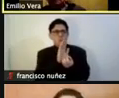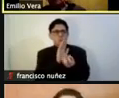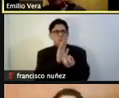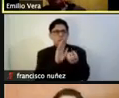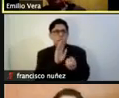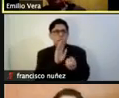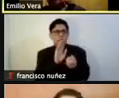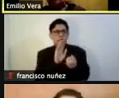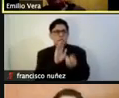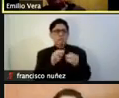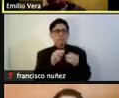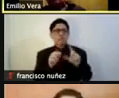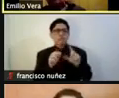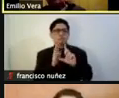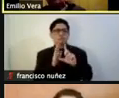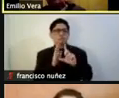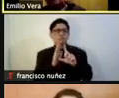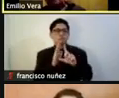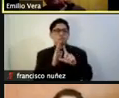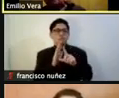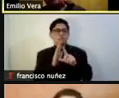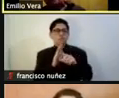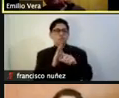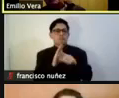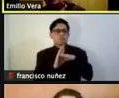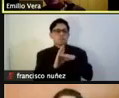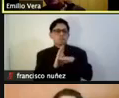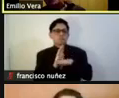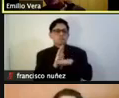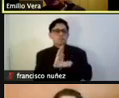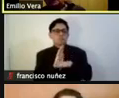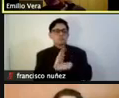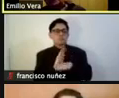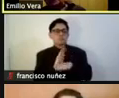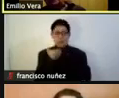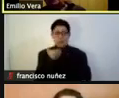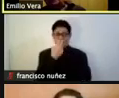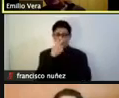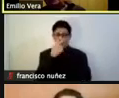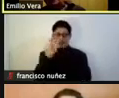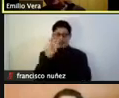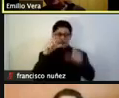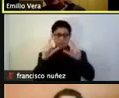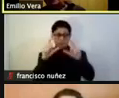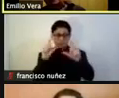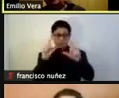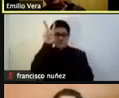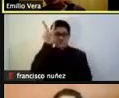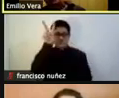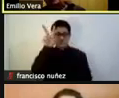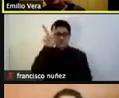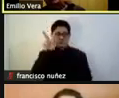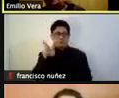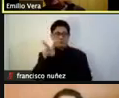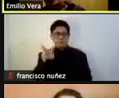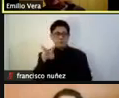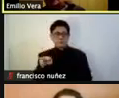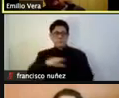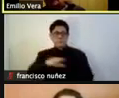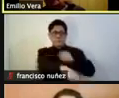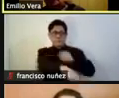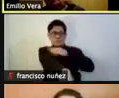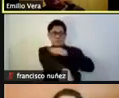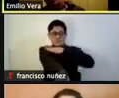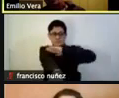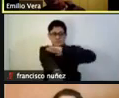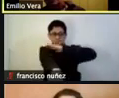Aquí voy a mostrar imágenes de la mesodorsal frente a México, donde